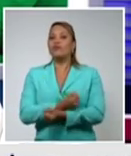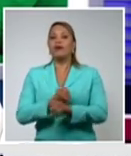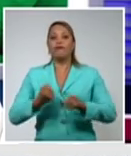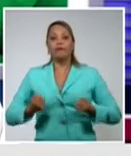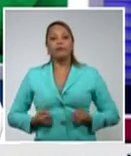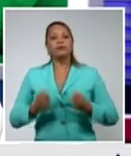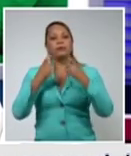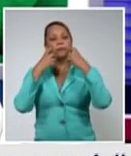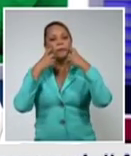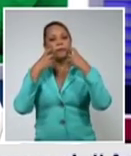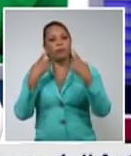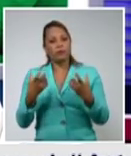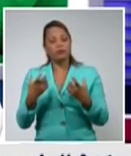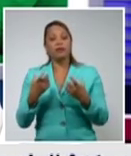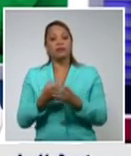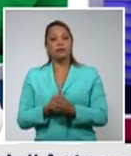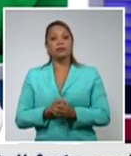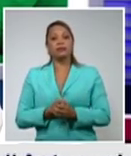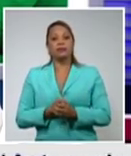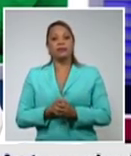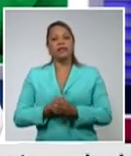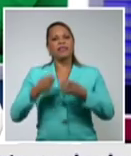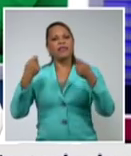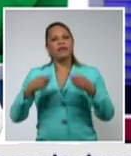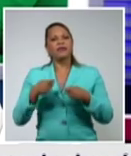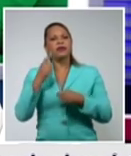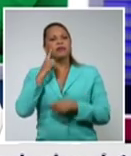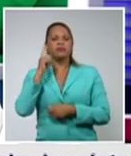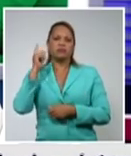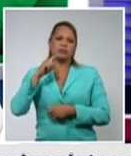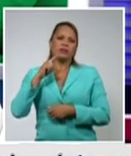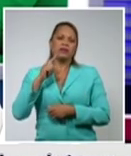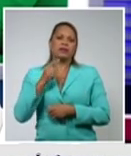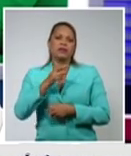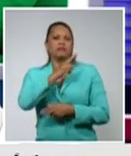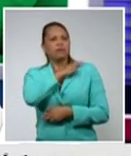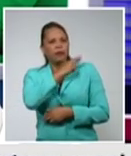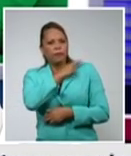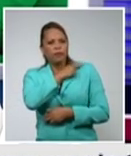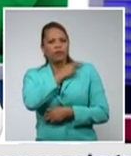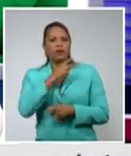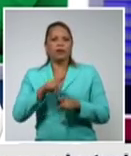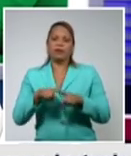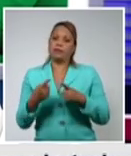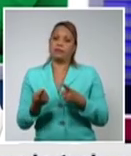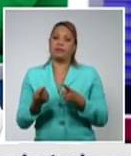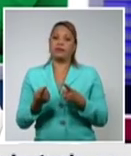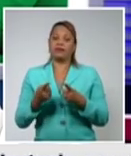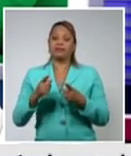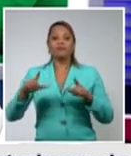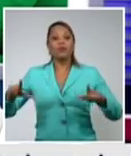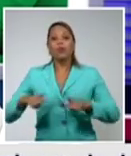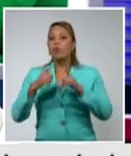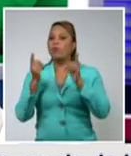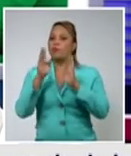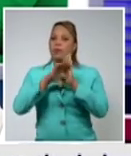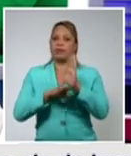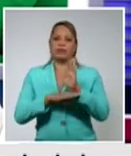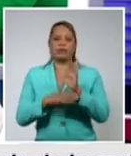importante que debiéramos tenerlo en cuenta a la hora de no cumplir con las actividades.